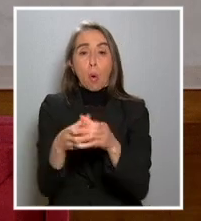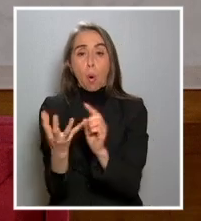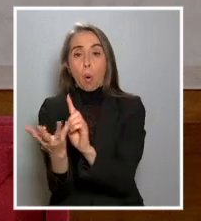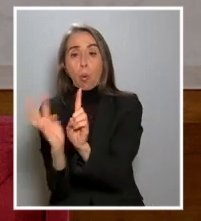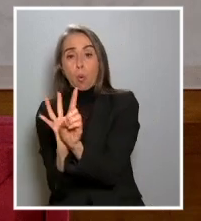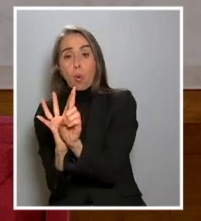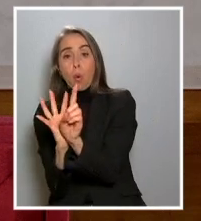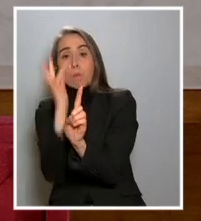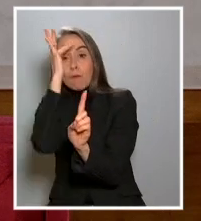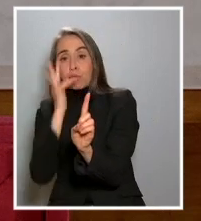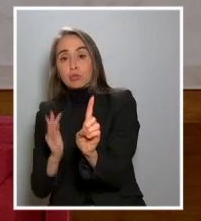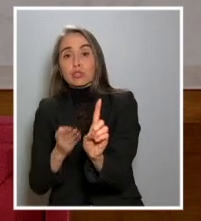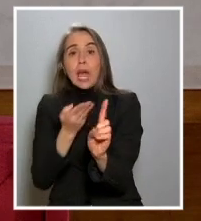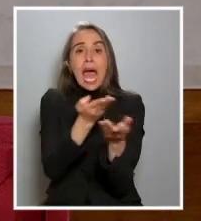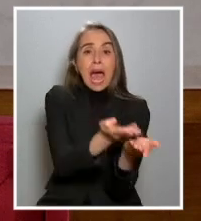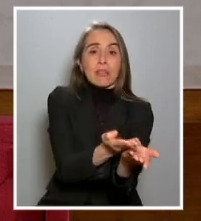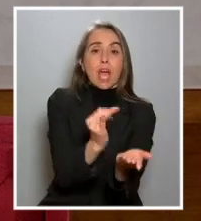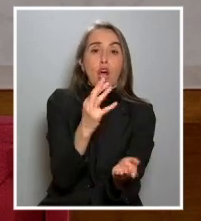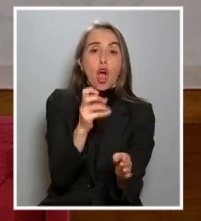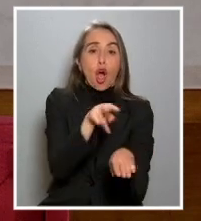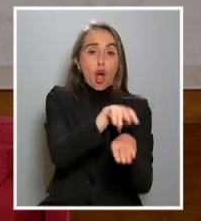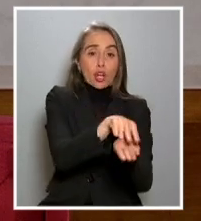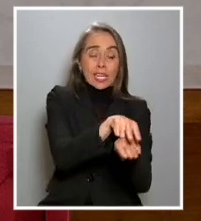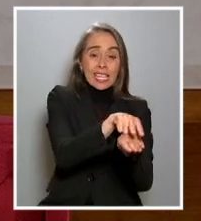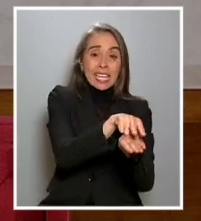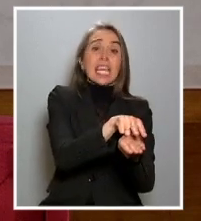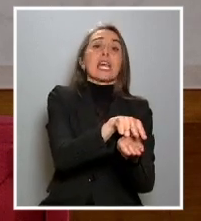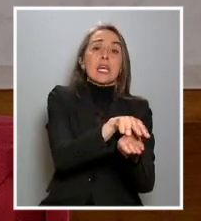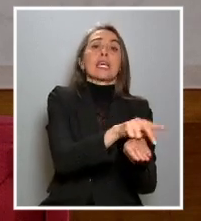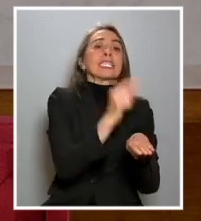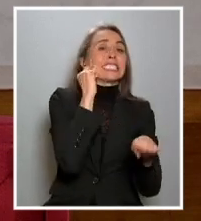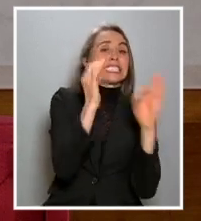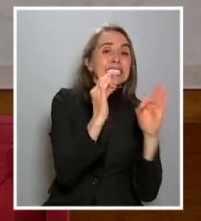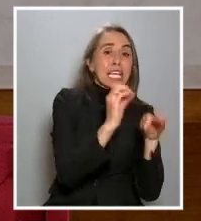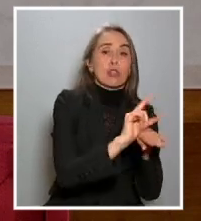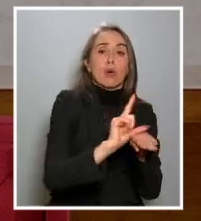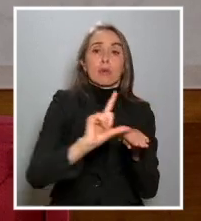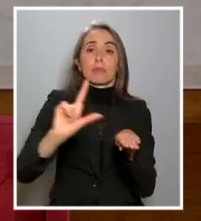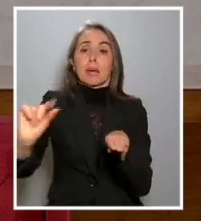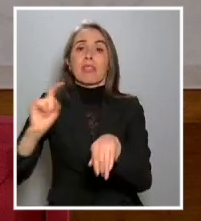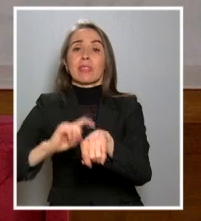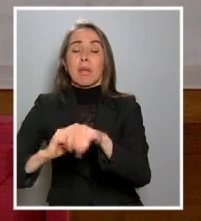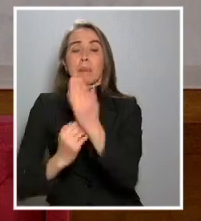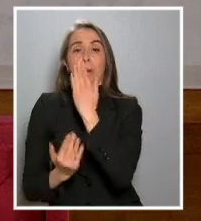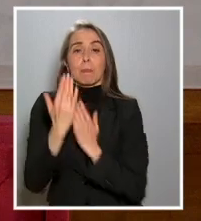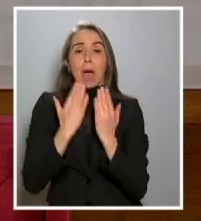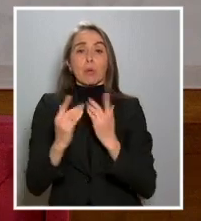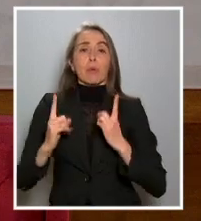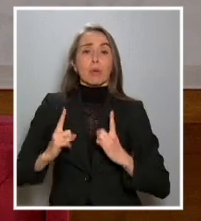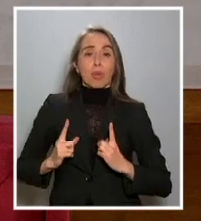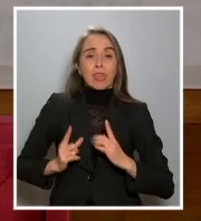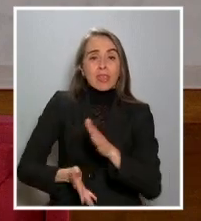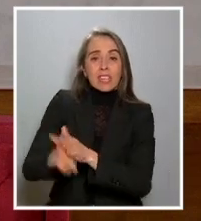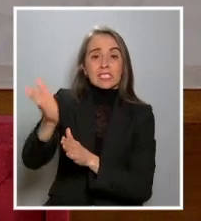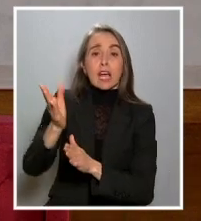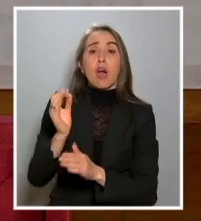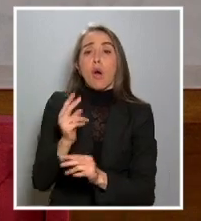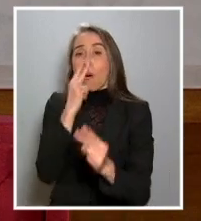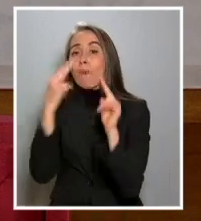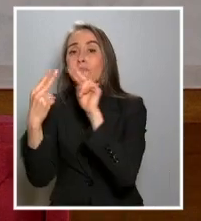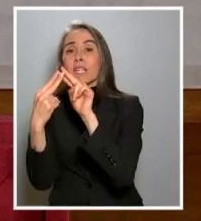hace es entregarle atenciones a Jorge que le permite a Cristina tener tiempo y la tranquilidad para cuidar de sí misma, descansar o ver a alguna